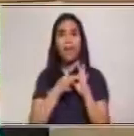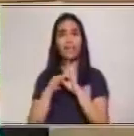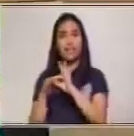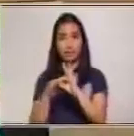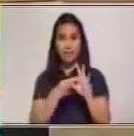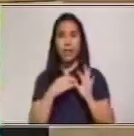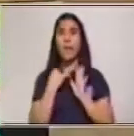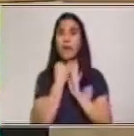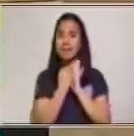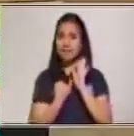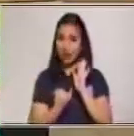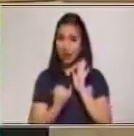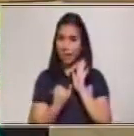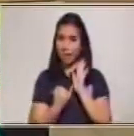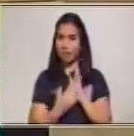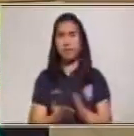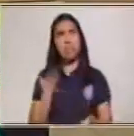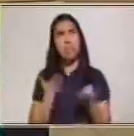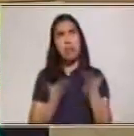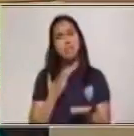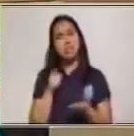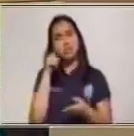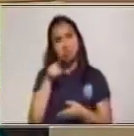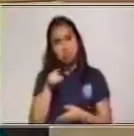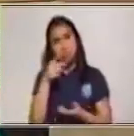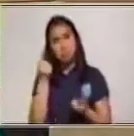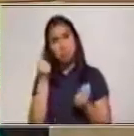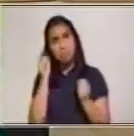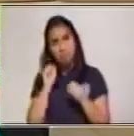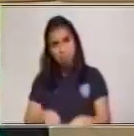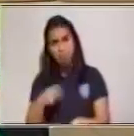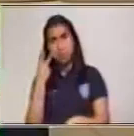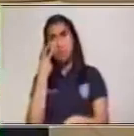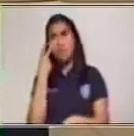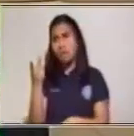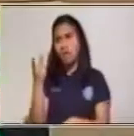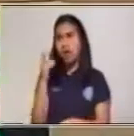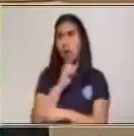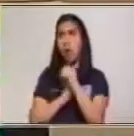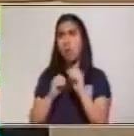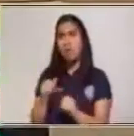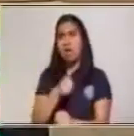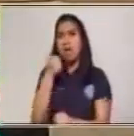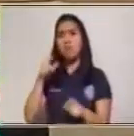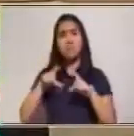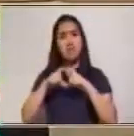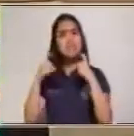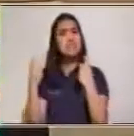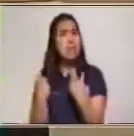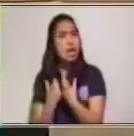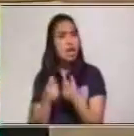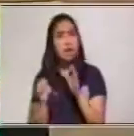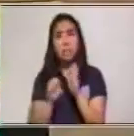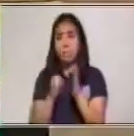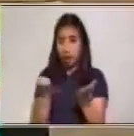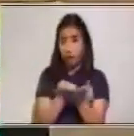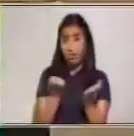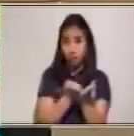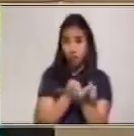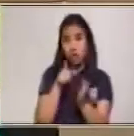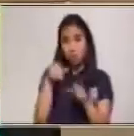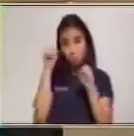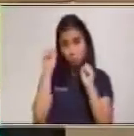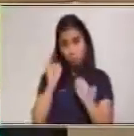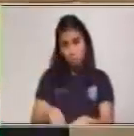hoy. Y es un tema que seguramente tú has aplicado en tus clases cuando has ido a tu